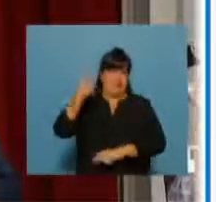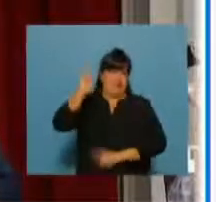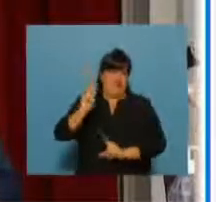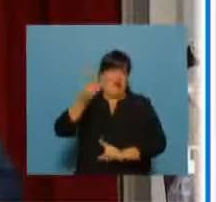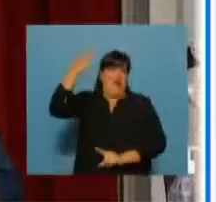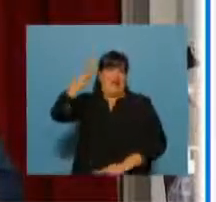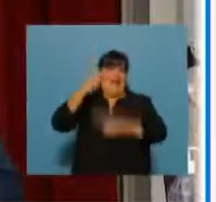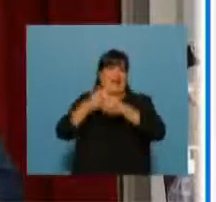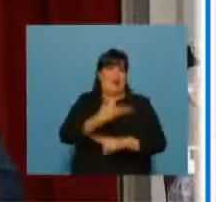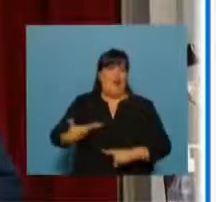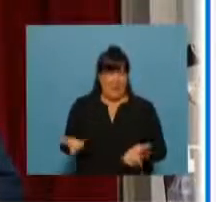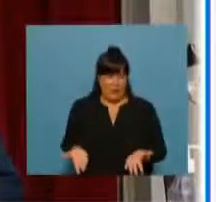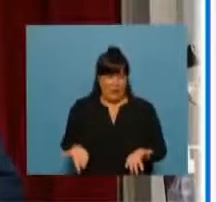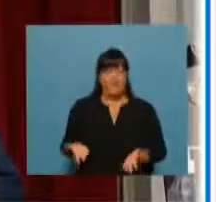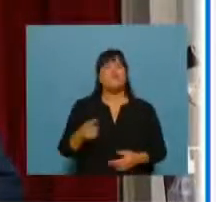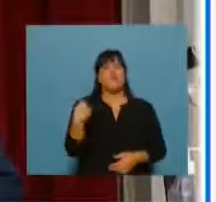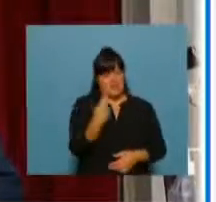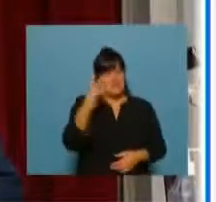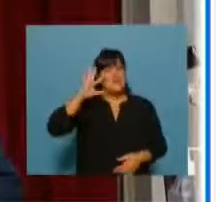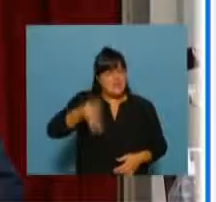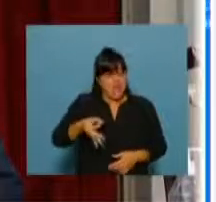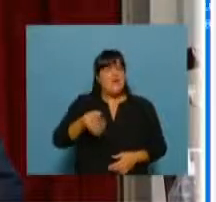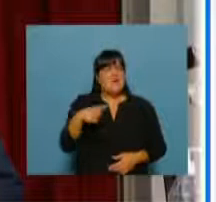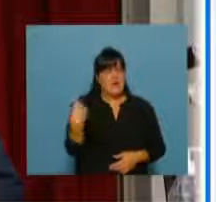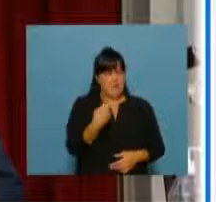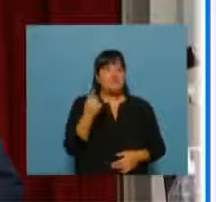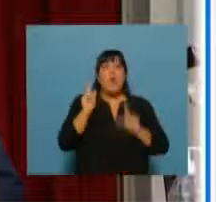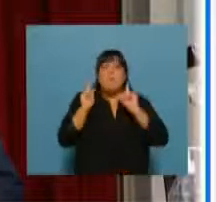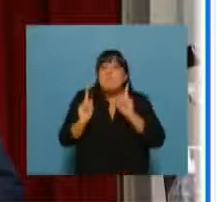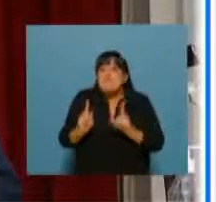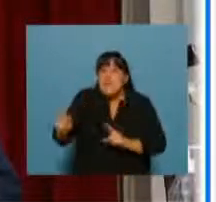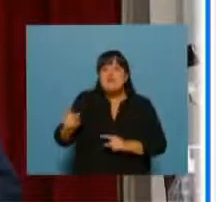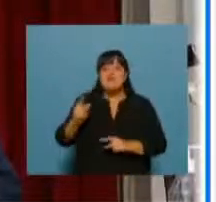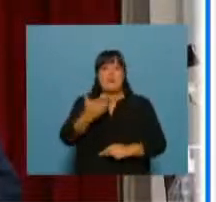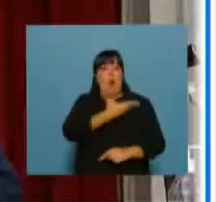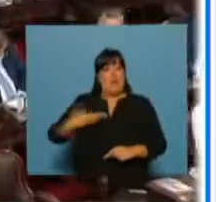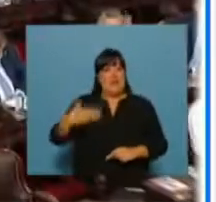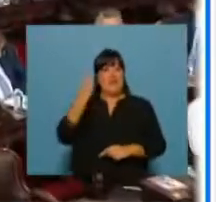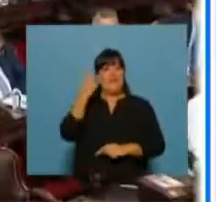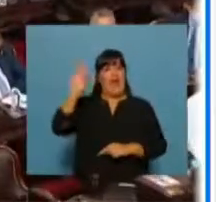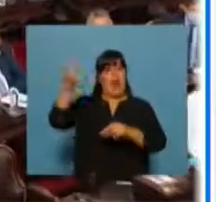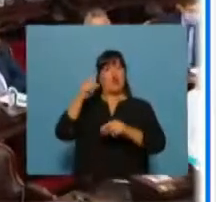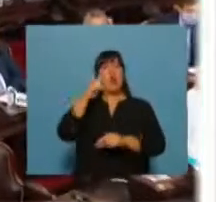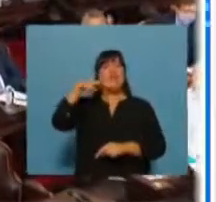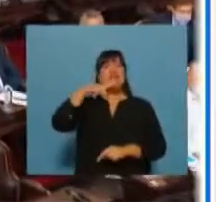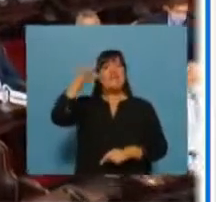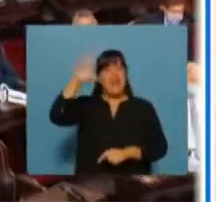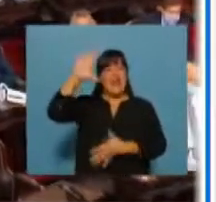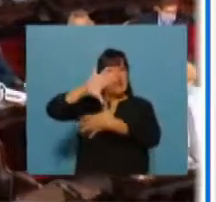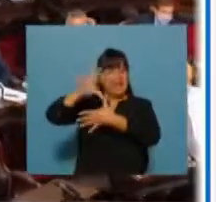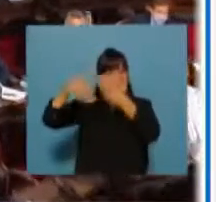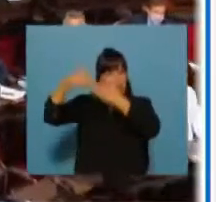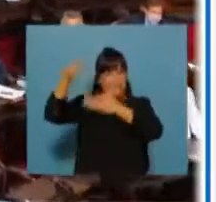manera esteban muchas gracias por este contacto para con tiro federal como siempre muy amable muchas gracias a ustedes por la invitación y a